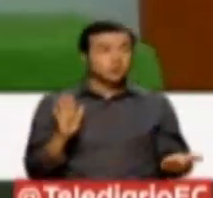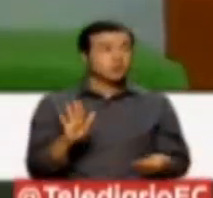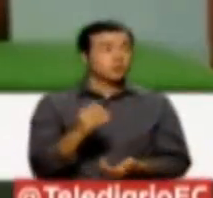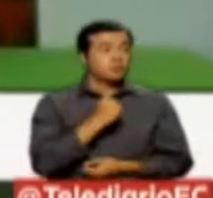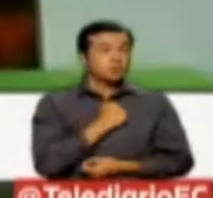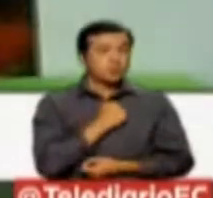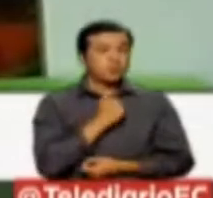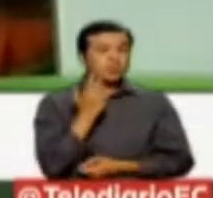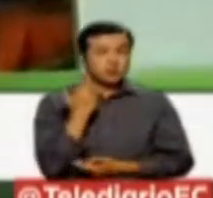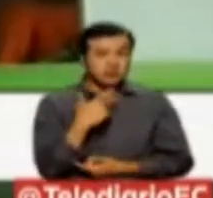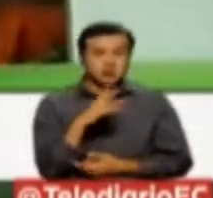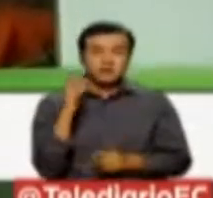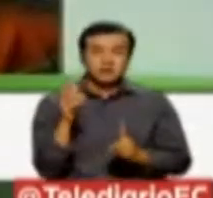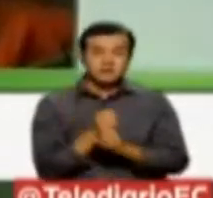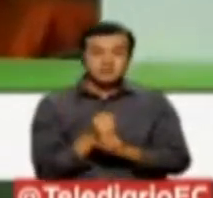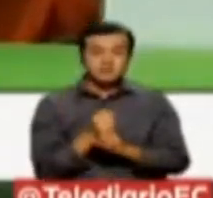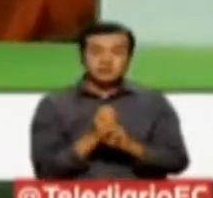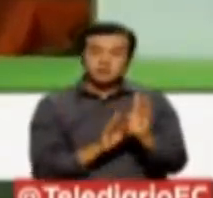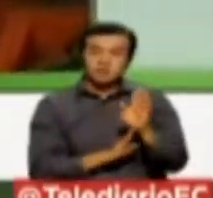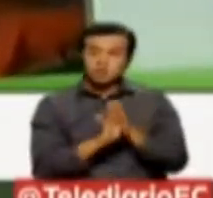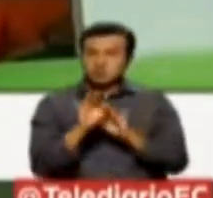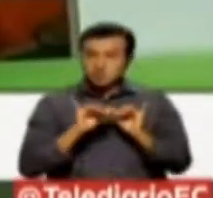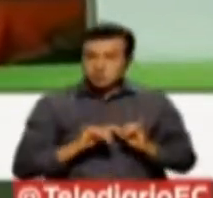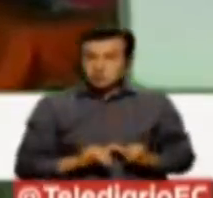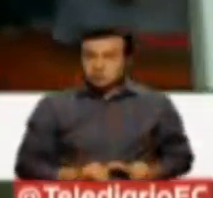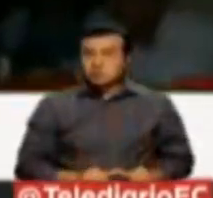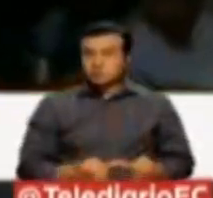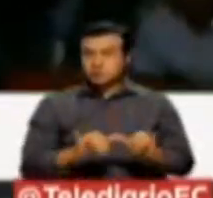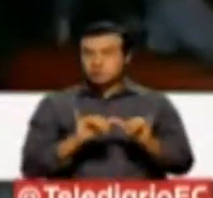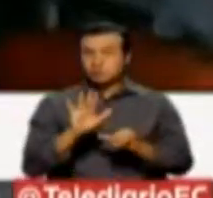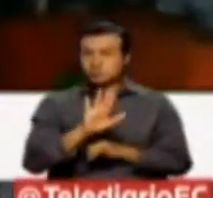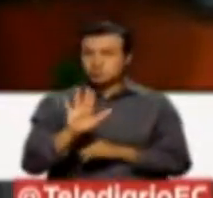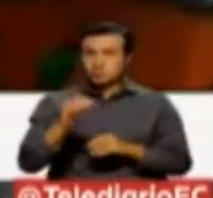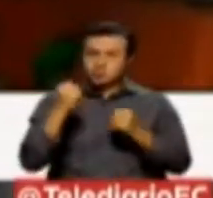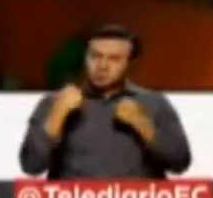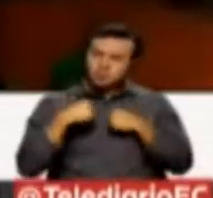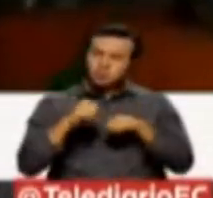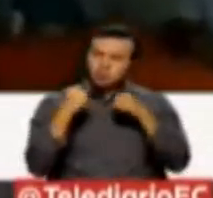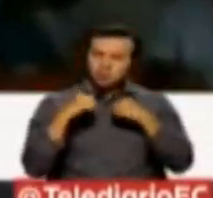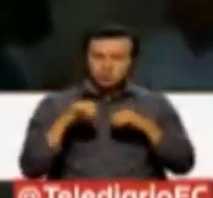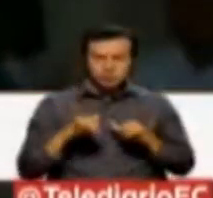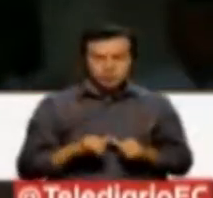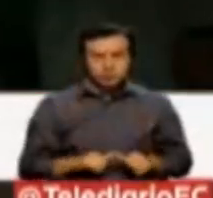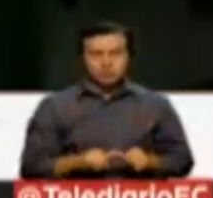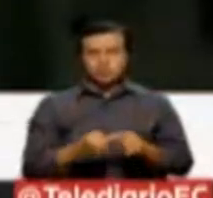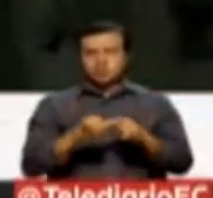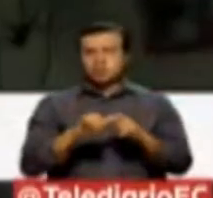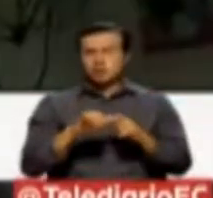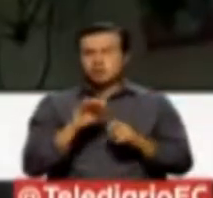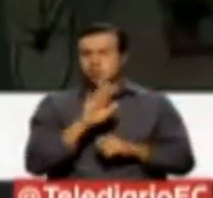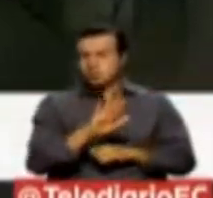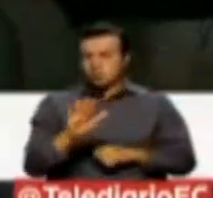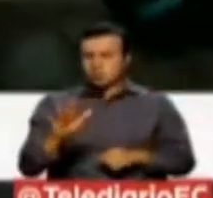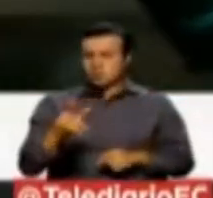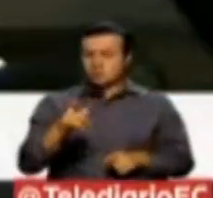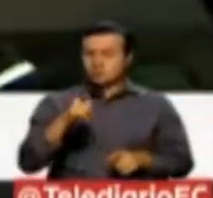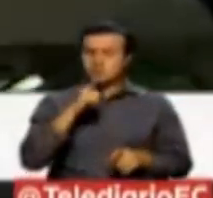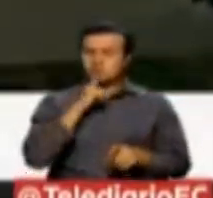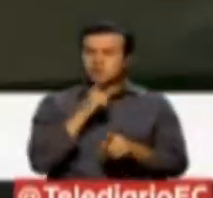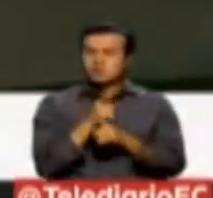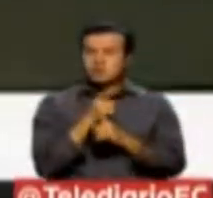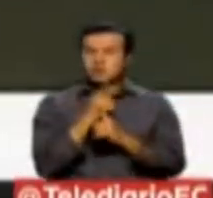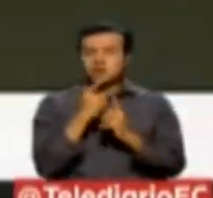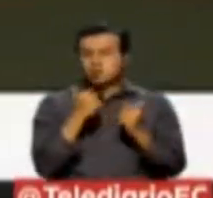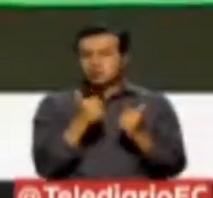dueña lo ha logrado sacar adelante con su esfuerzo y dedicación y que en realidad ha generado